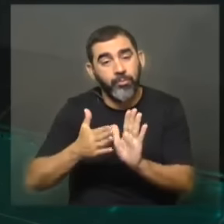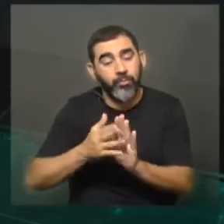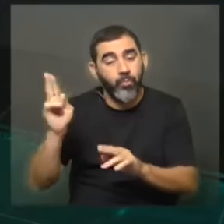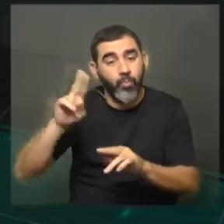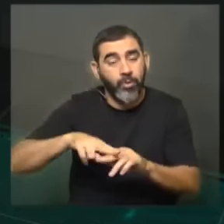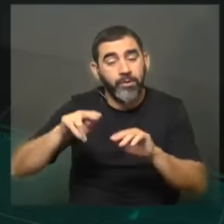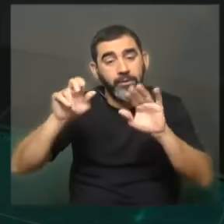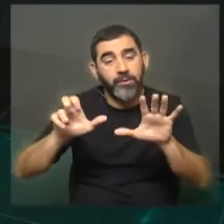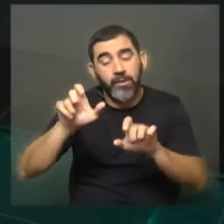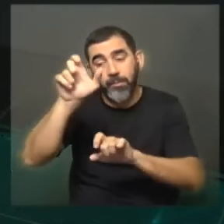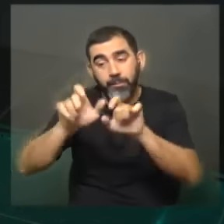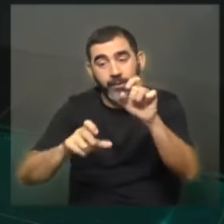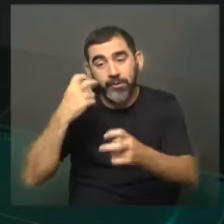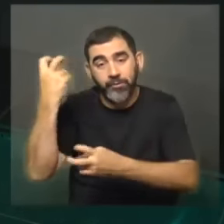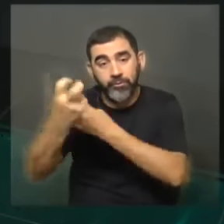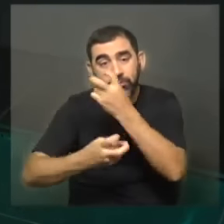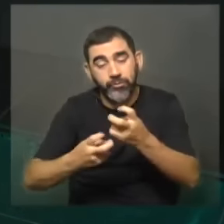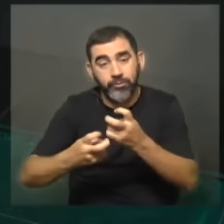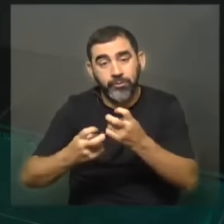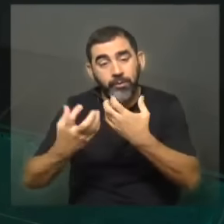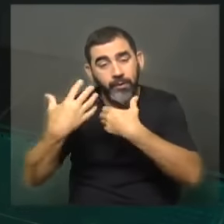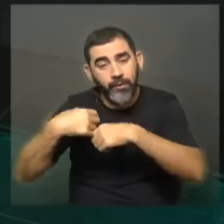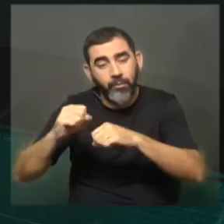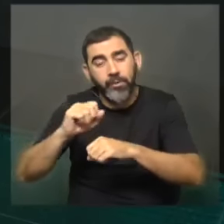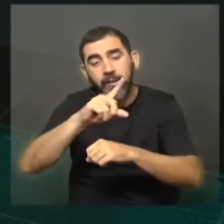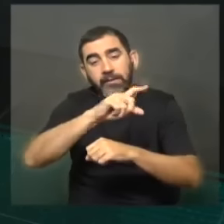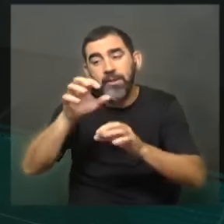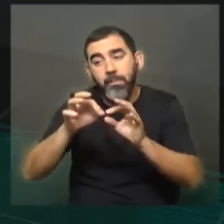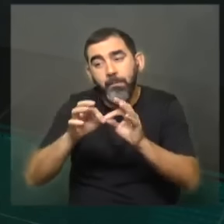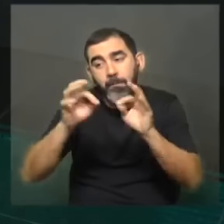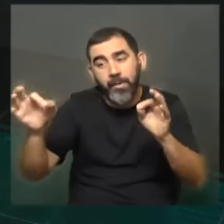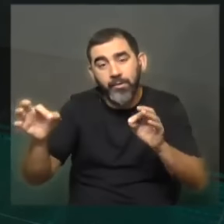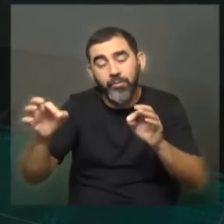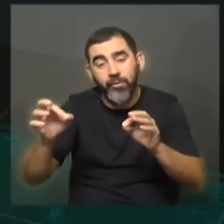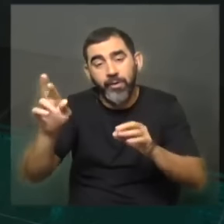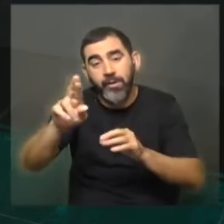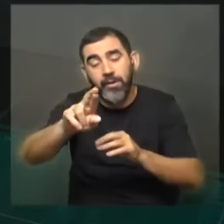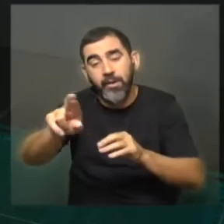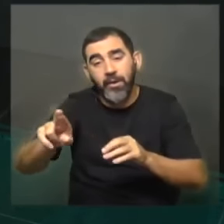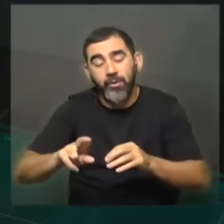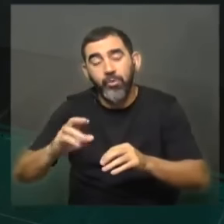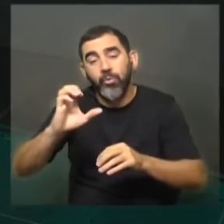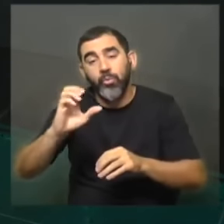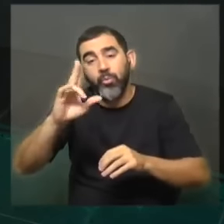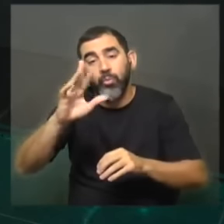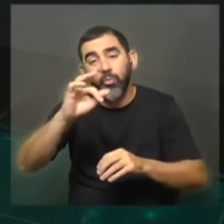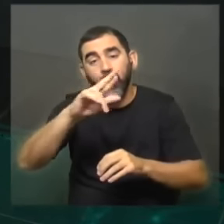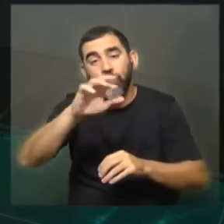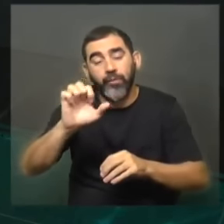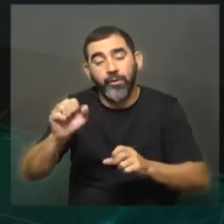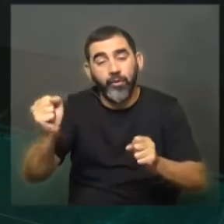sexta persona que estaba buscada allí apareció a unos 100 m de la desembocadura del Arroyo cufré según